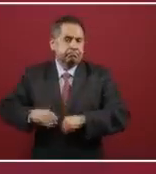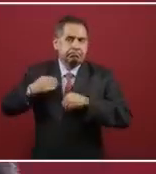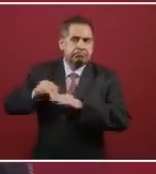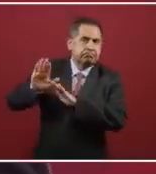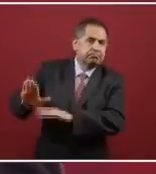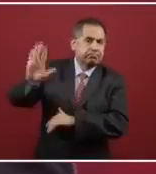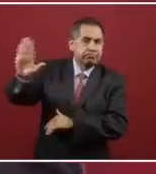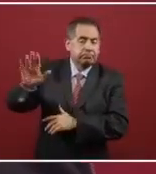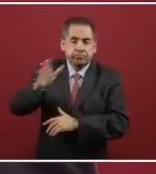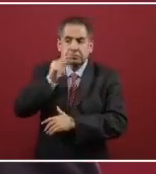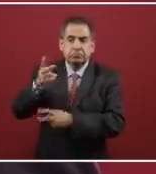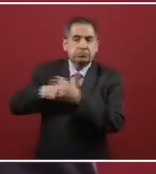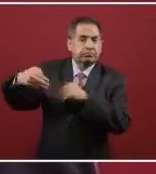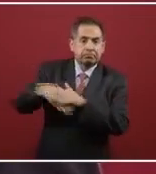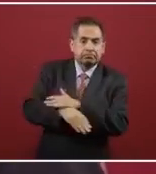Entonces,